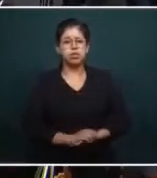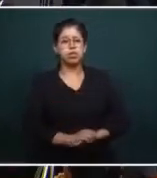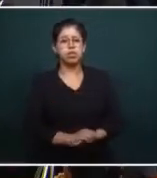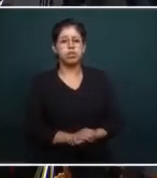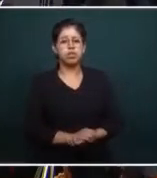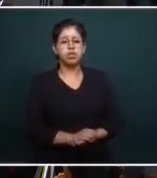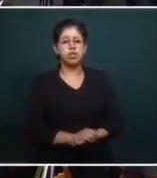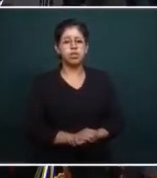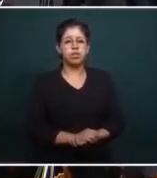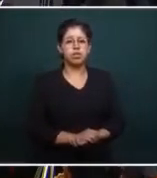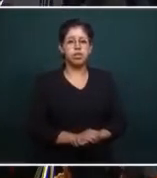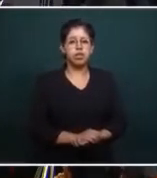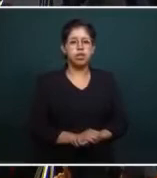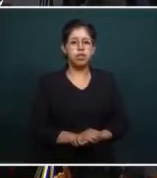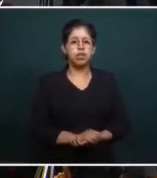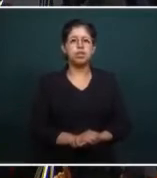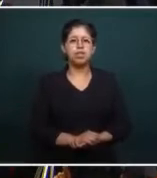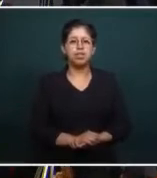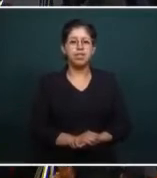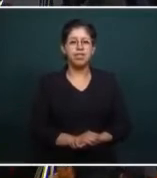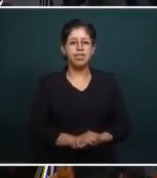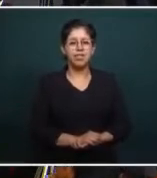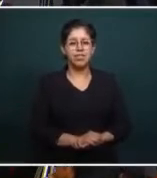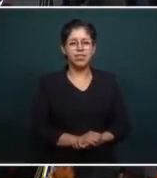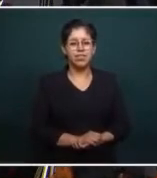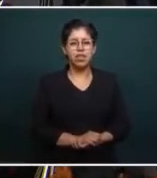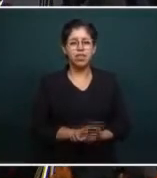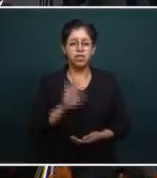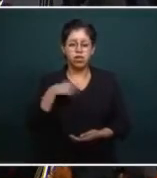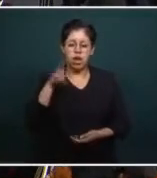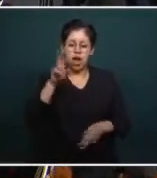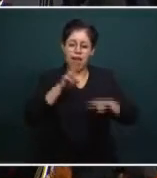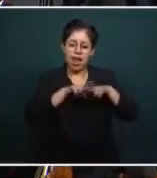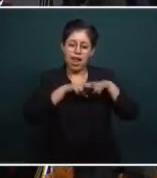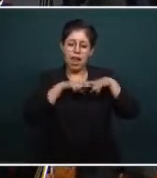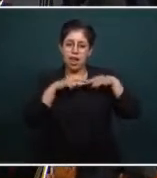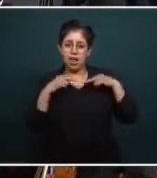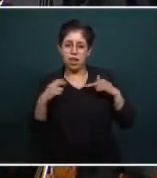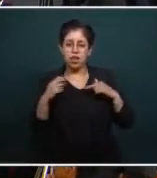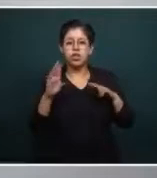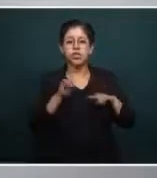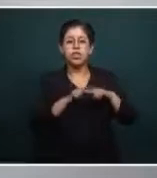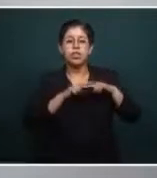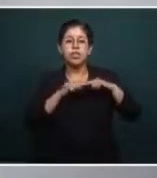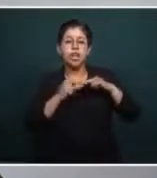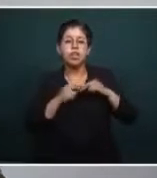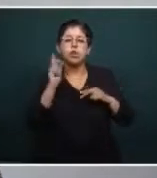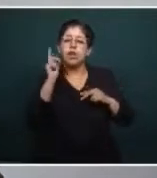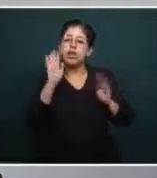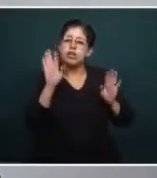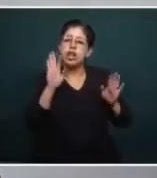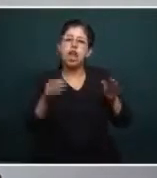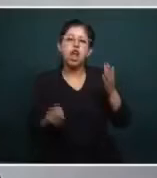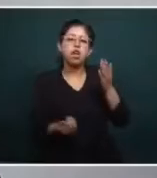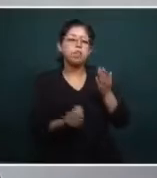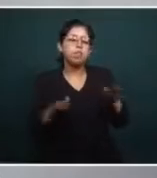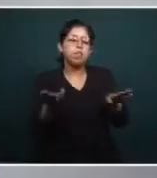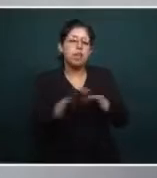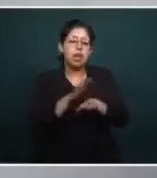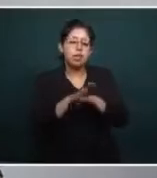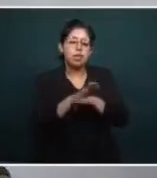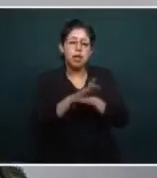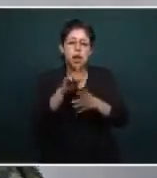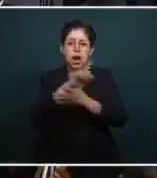como used eso, ¿no? in order to Pero ya se está en el Congreso commit a viendo crime. esto So now in la Congress we're modificación de dealing la with ley this, federal.